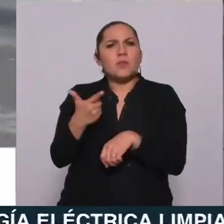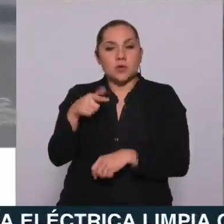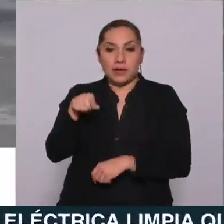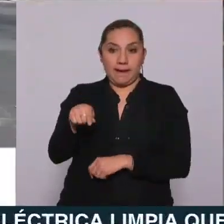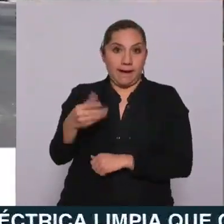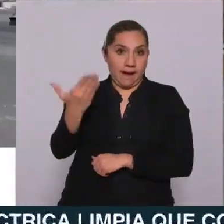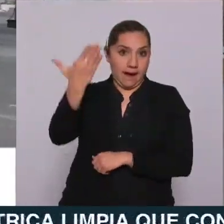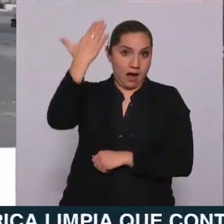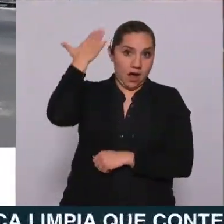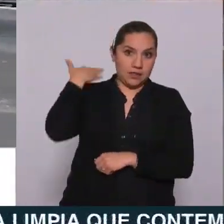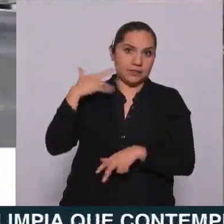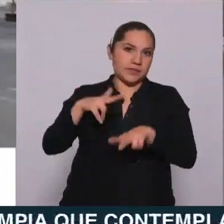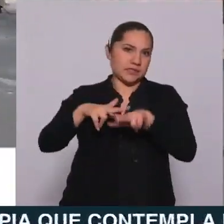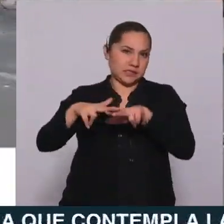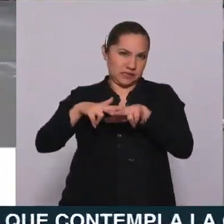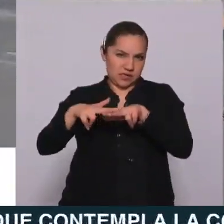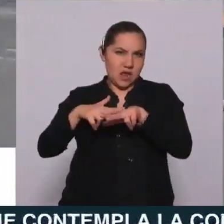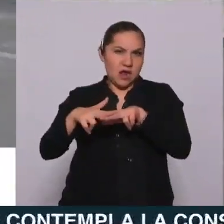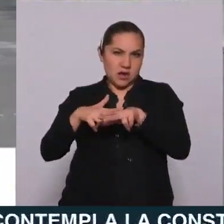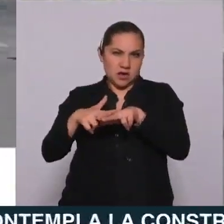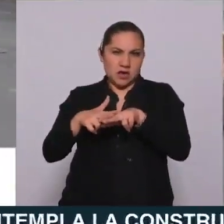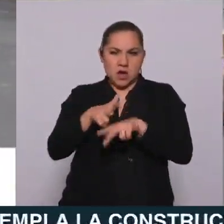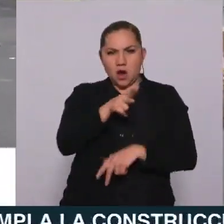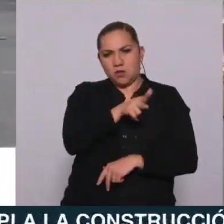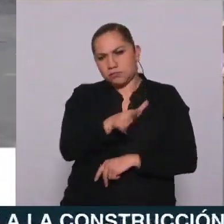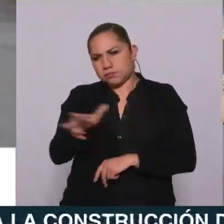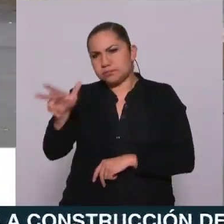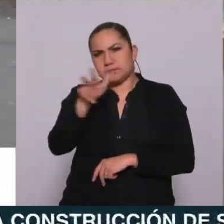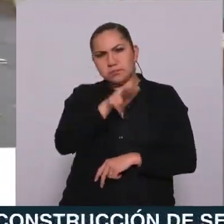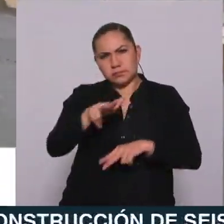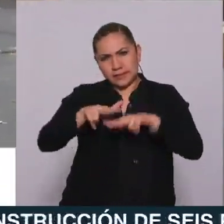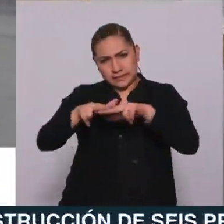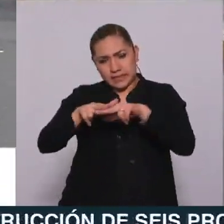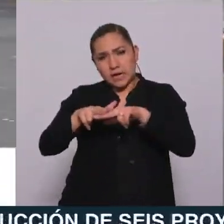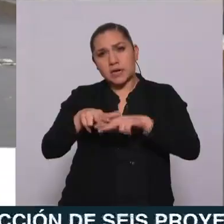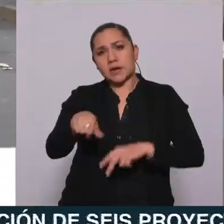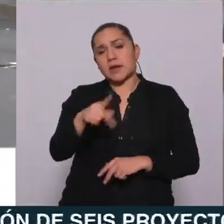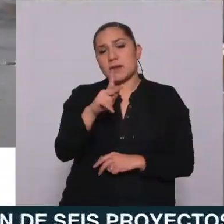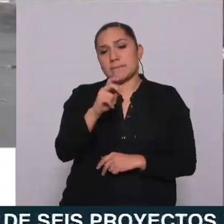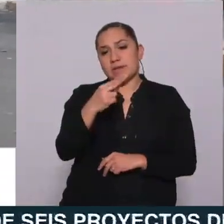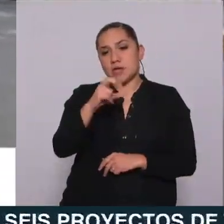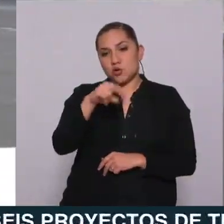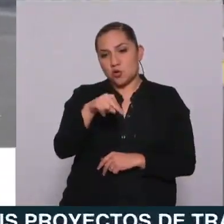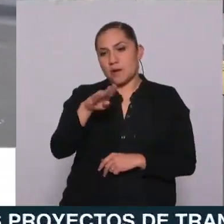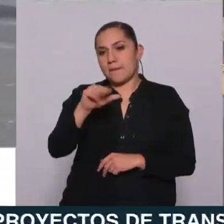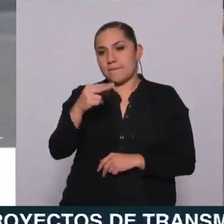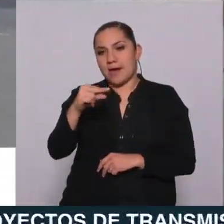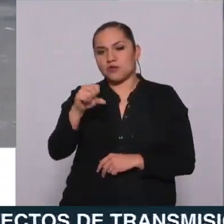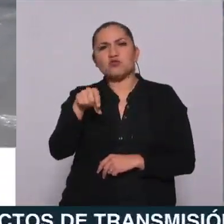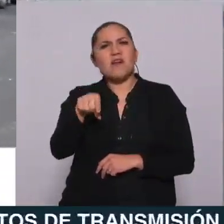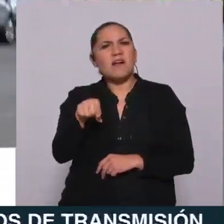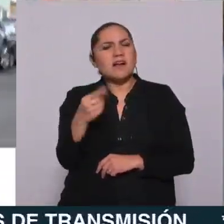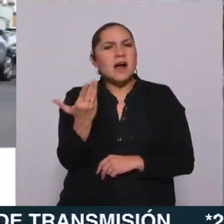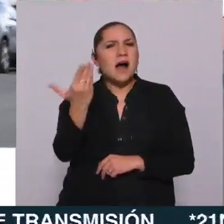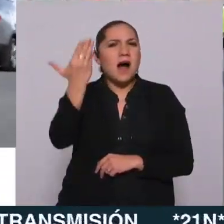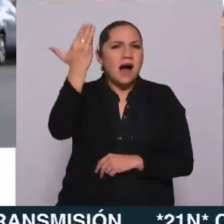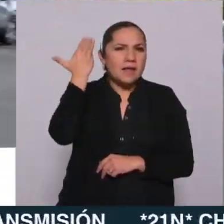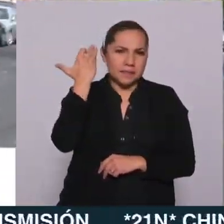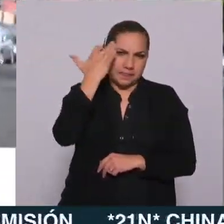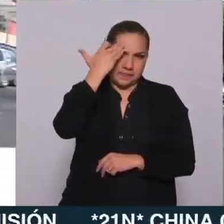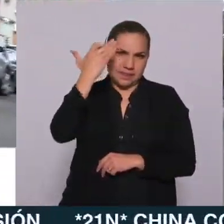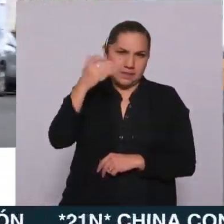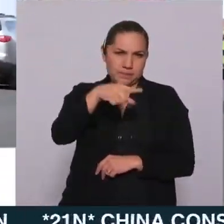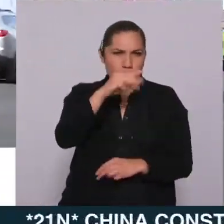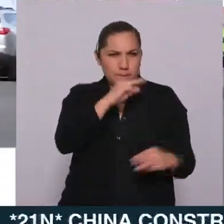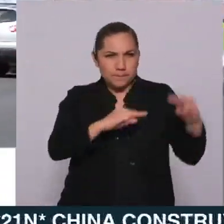al Peñón de los Baños, porque hay unos baños termales en el Peñón.